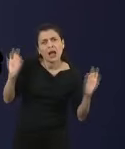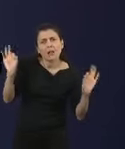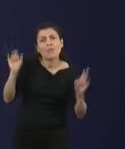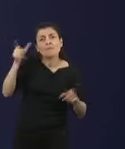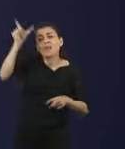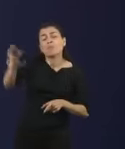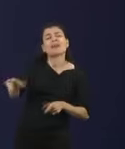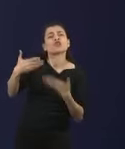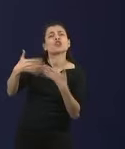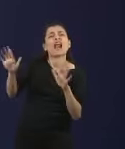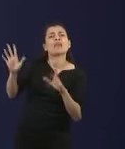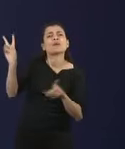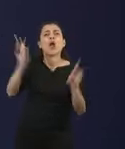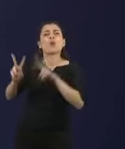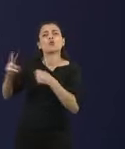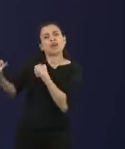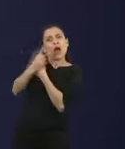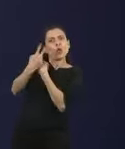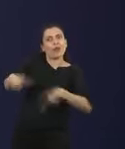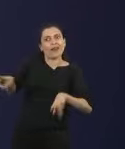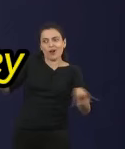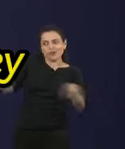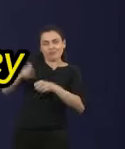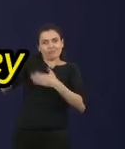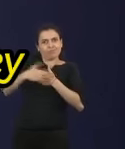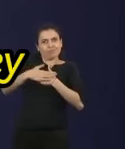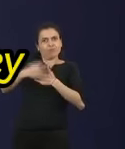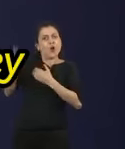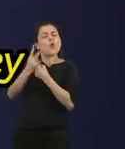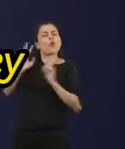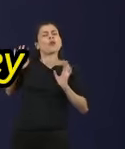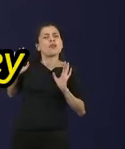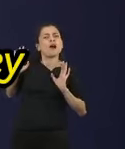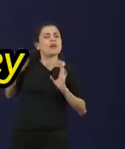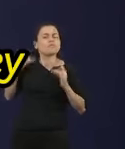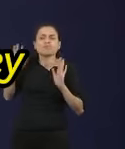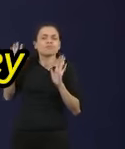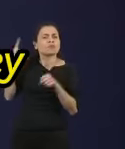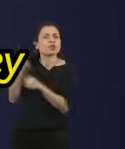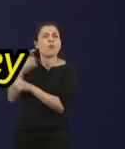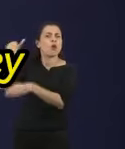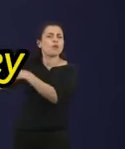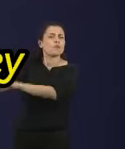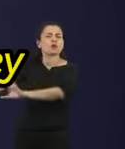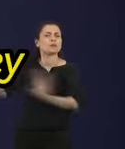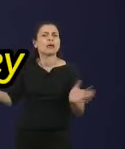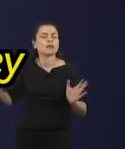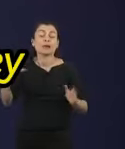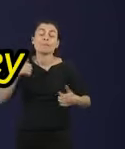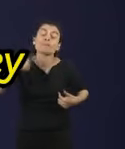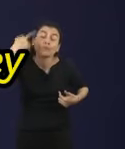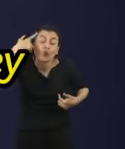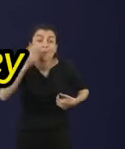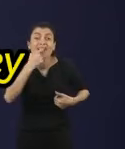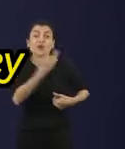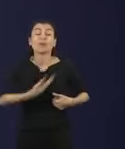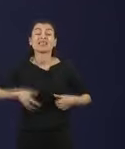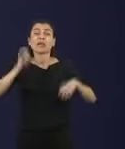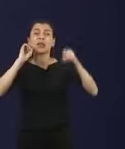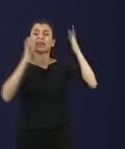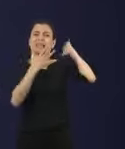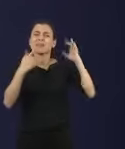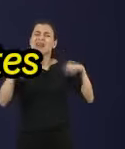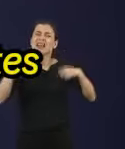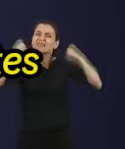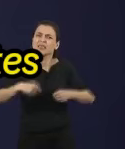tu patrimonio y me parece que es el el la intención del presidente Miley estuvo siempre no